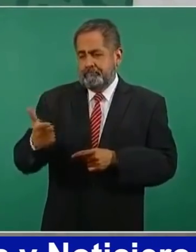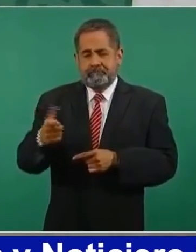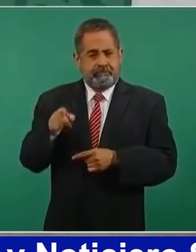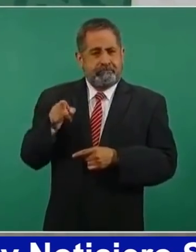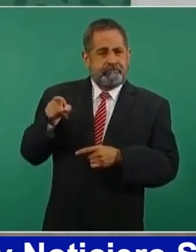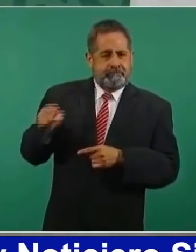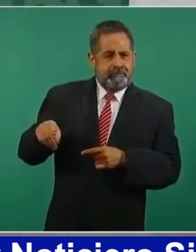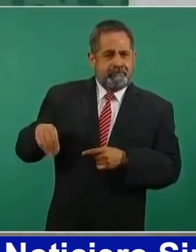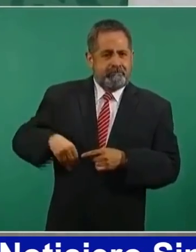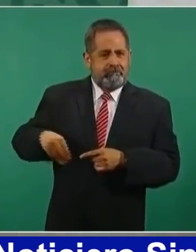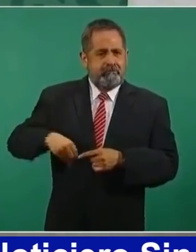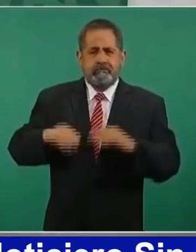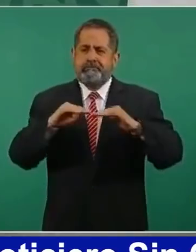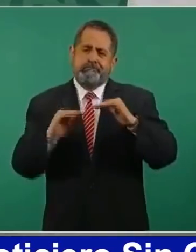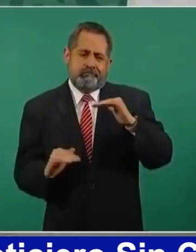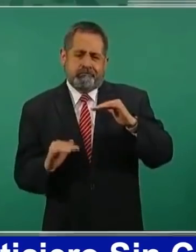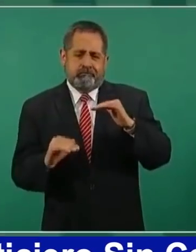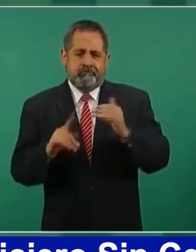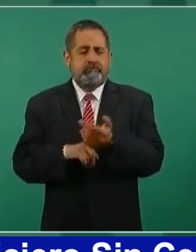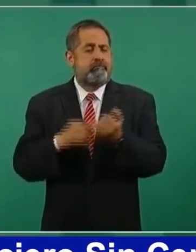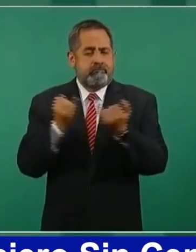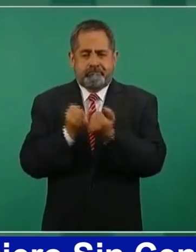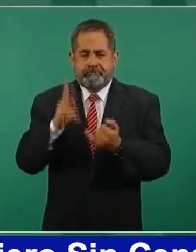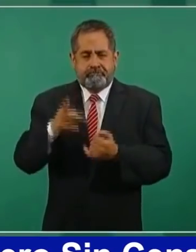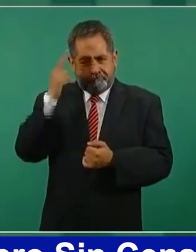desigualdad moderna,